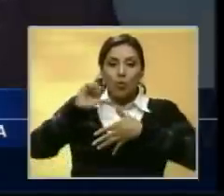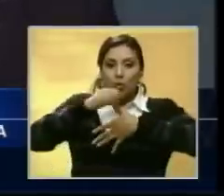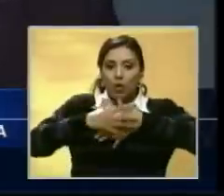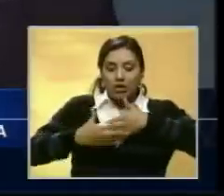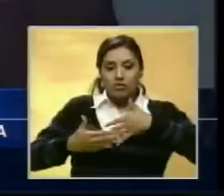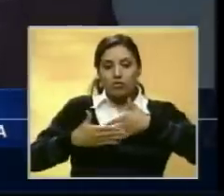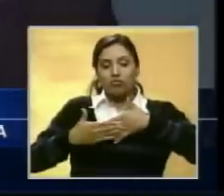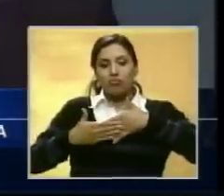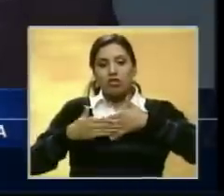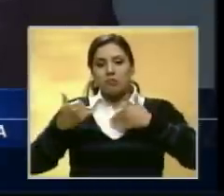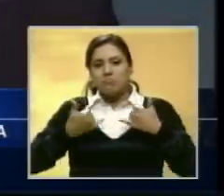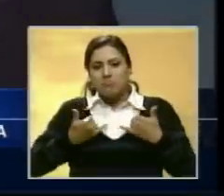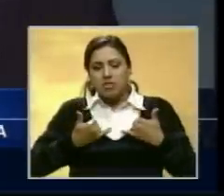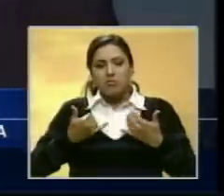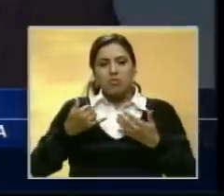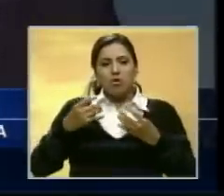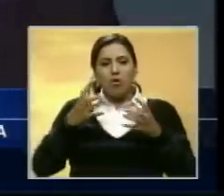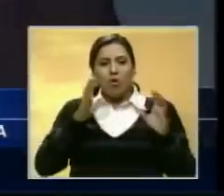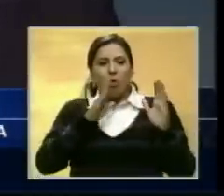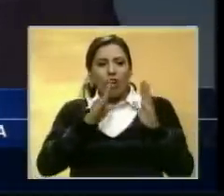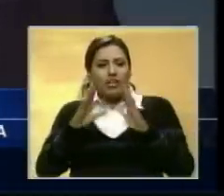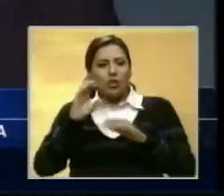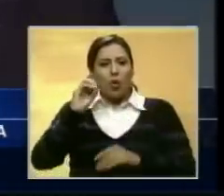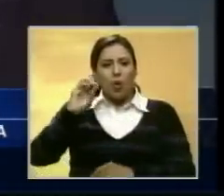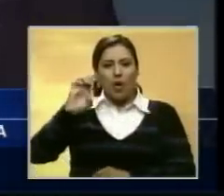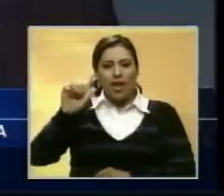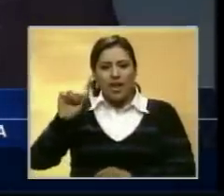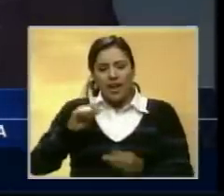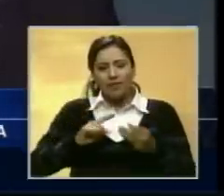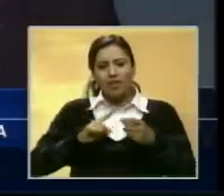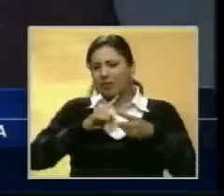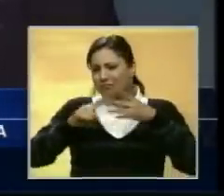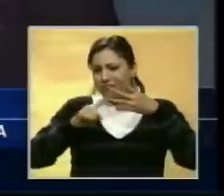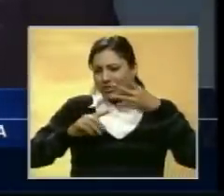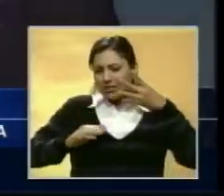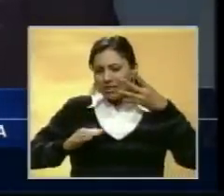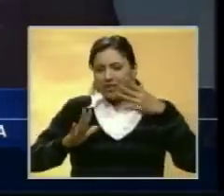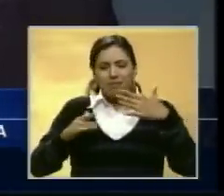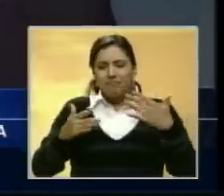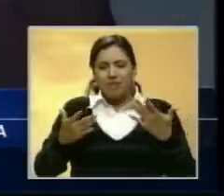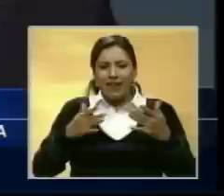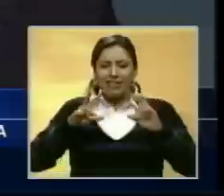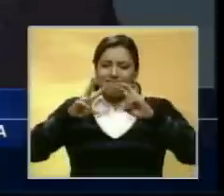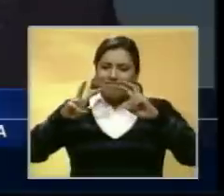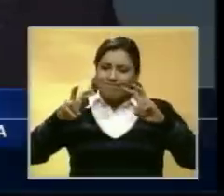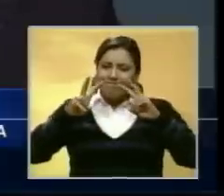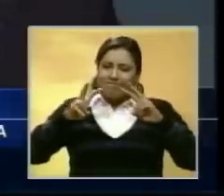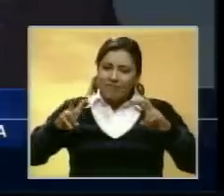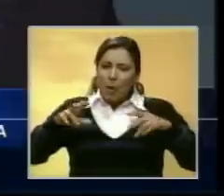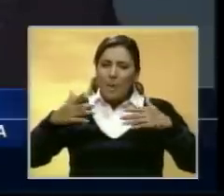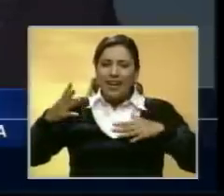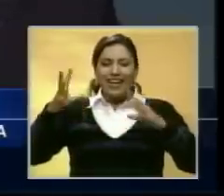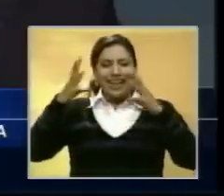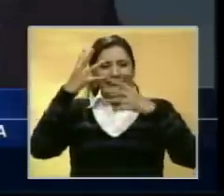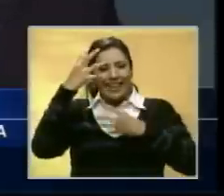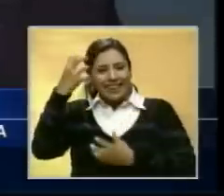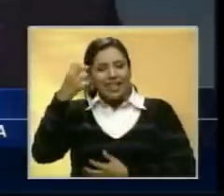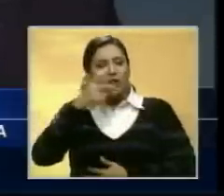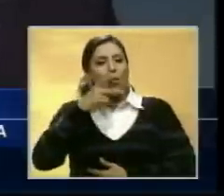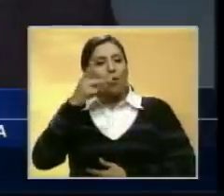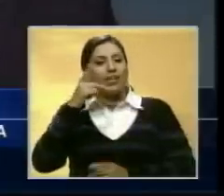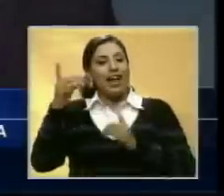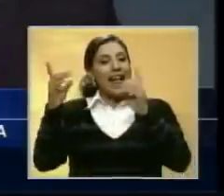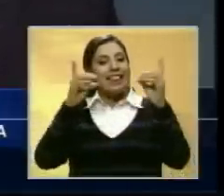UNASUR, por el mismo concierto de la Organización de Estados Americanos, etcétera, para explorar vías para el entendimiento político, el